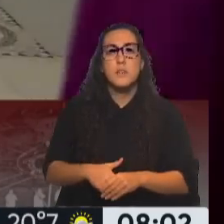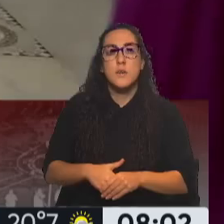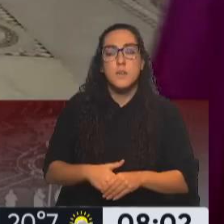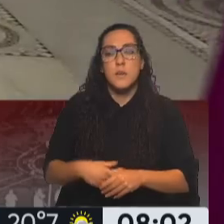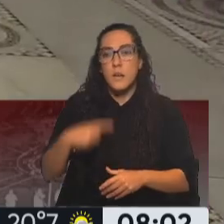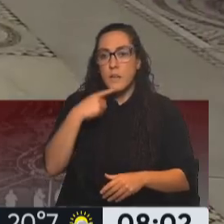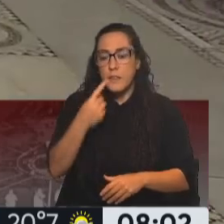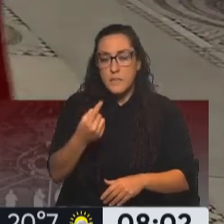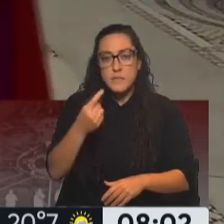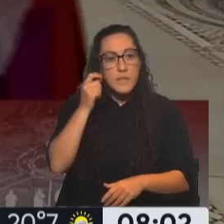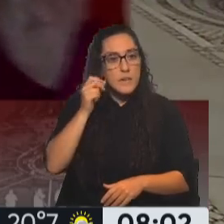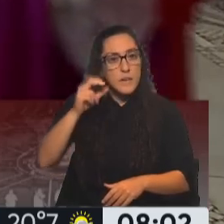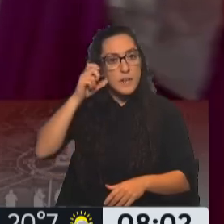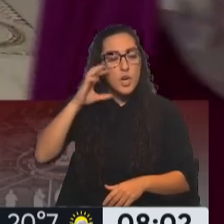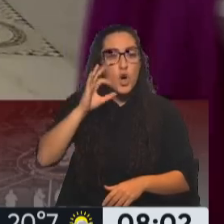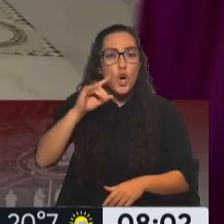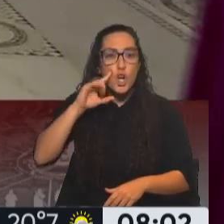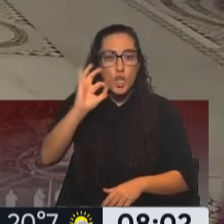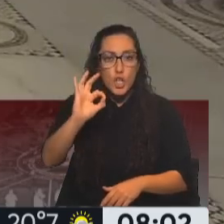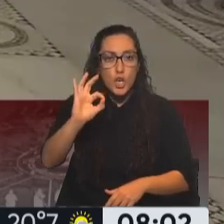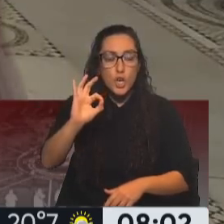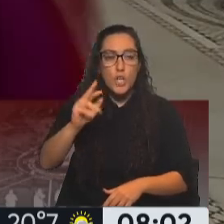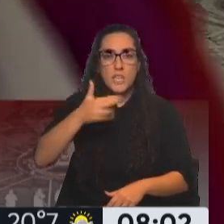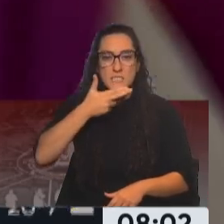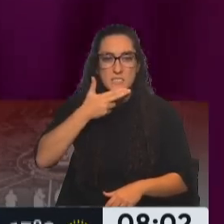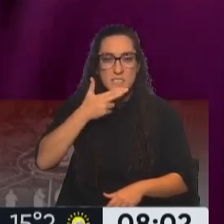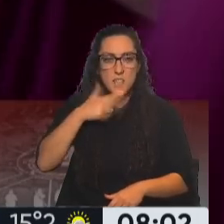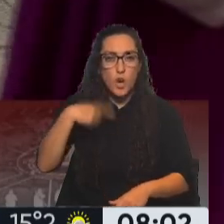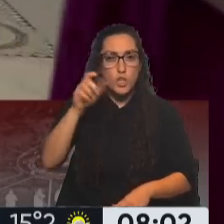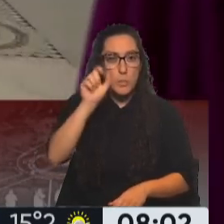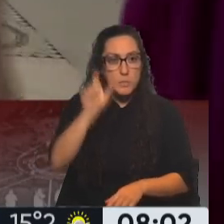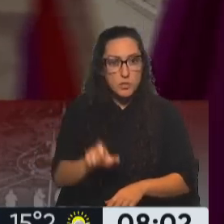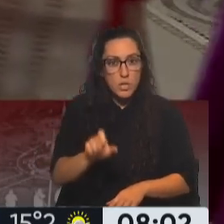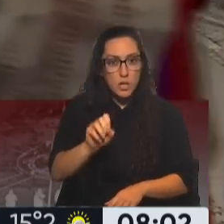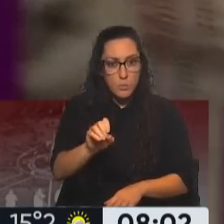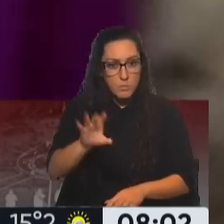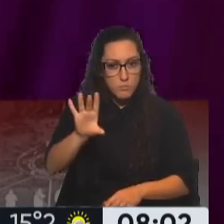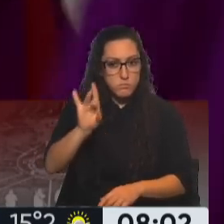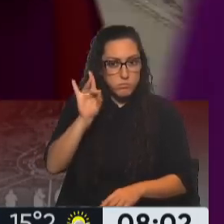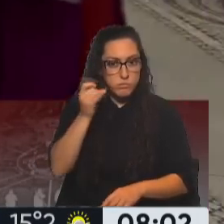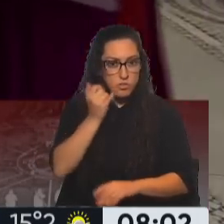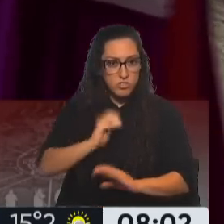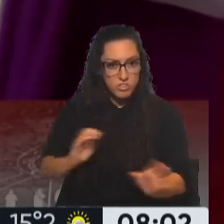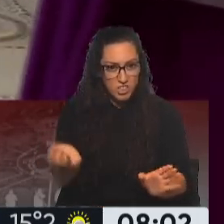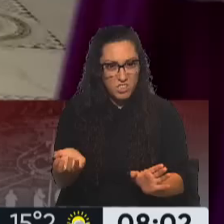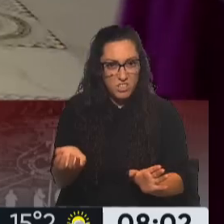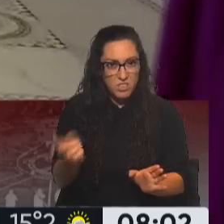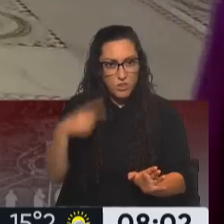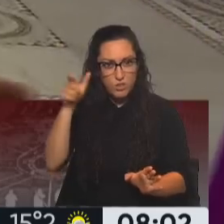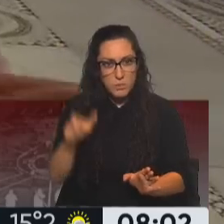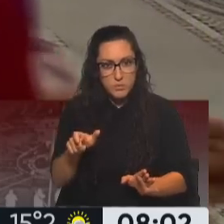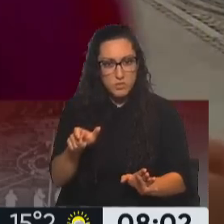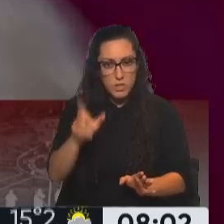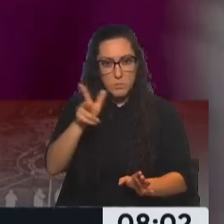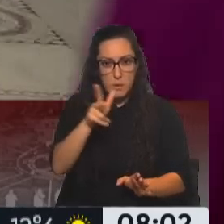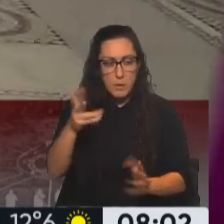presentamos Gregorio XVII, el nuevo... Es decir, que ya hay nombre, además. Sí, Para- es una para cosa. uno de Yo los papables. hace